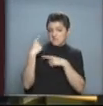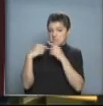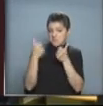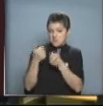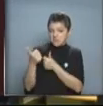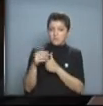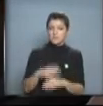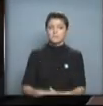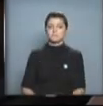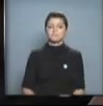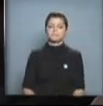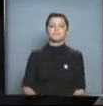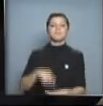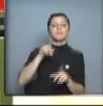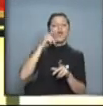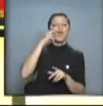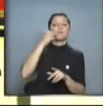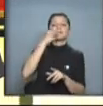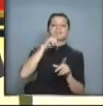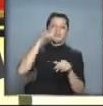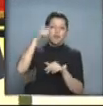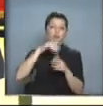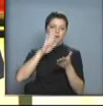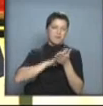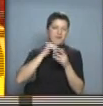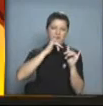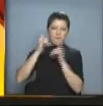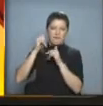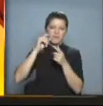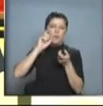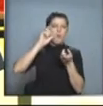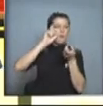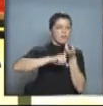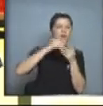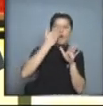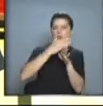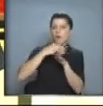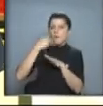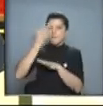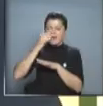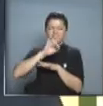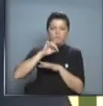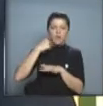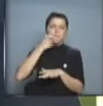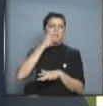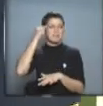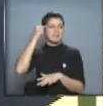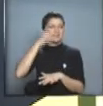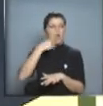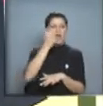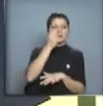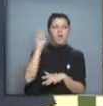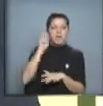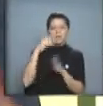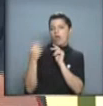Hoy en día yo creo que gran parte de la juventud no se toma las relaciones muy en serio. Porque eso de, por ejemplo, no, estoy 6 meses con una persona, me busco otra, busco otro